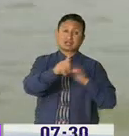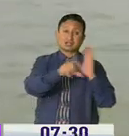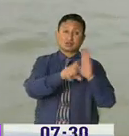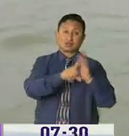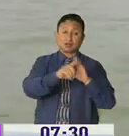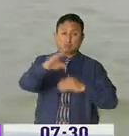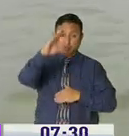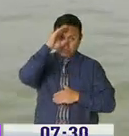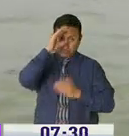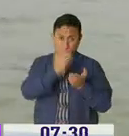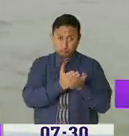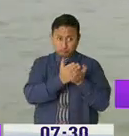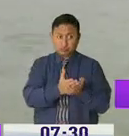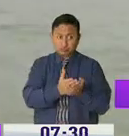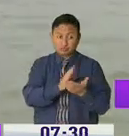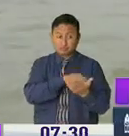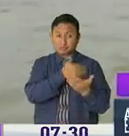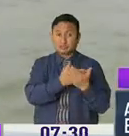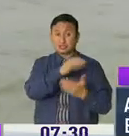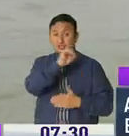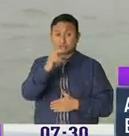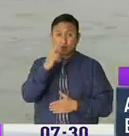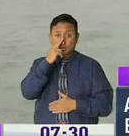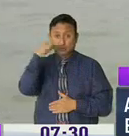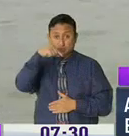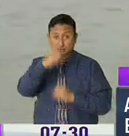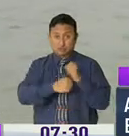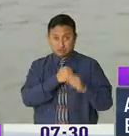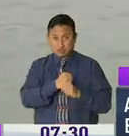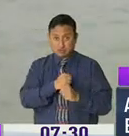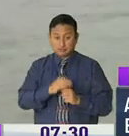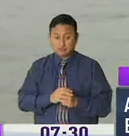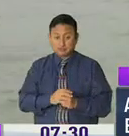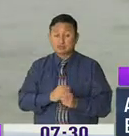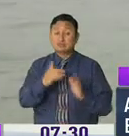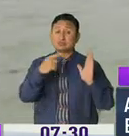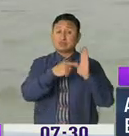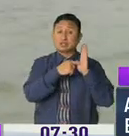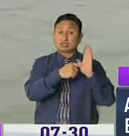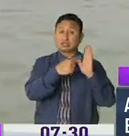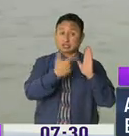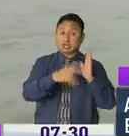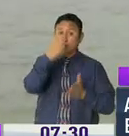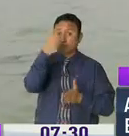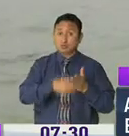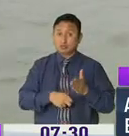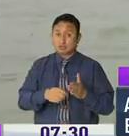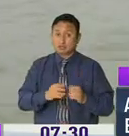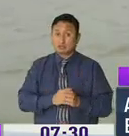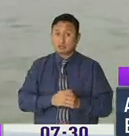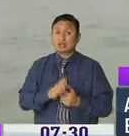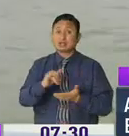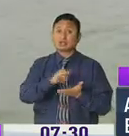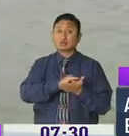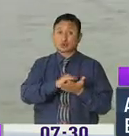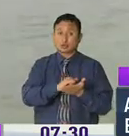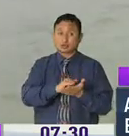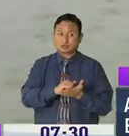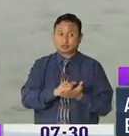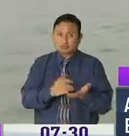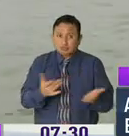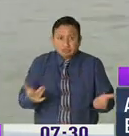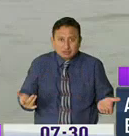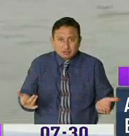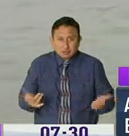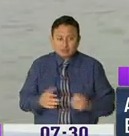hasta junio de este año. Precisamente allí se establecían multas en sucres. Es decir, muchas veces estas